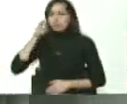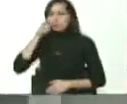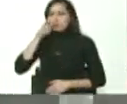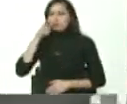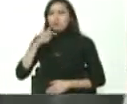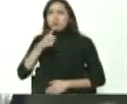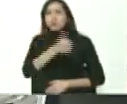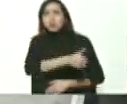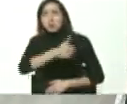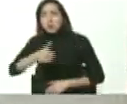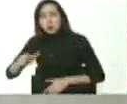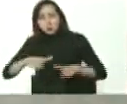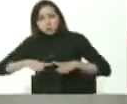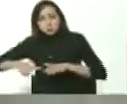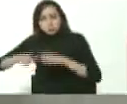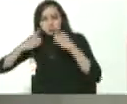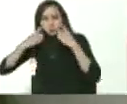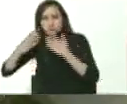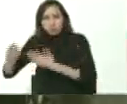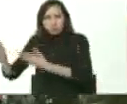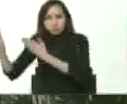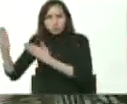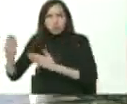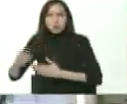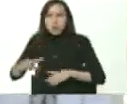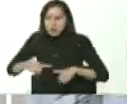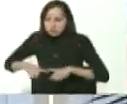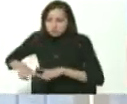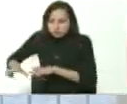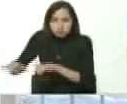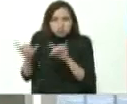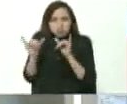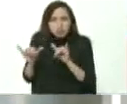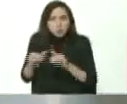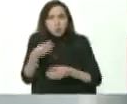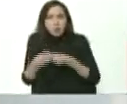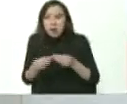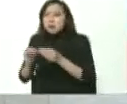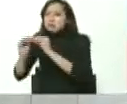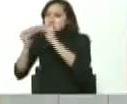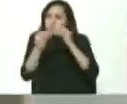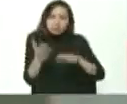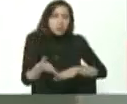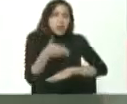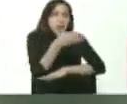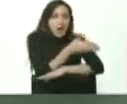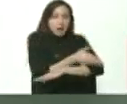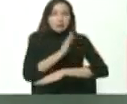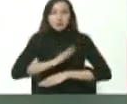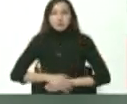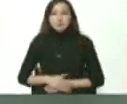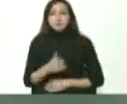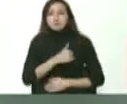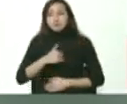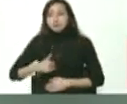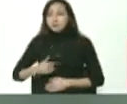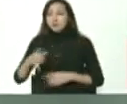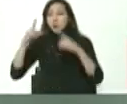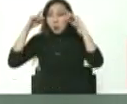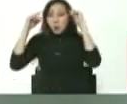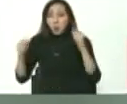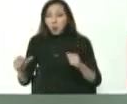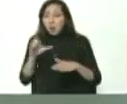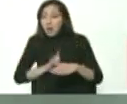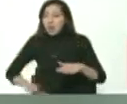cada una de las áreas de toda la infraestructura que se ha rehabilitado. Yo quiero que el licenciado